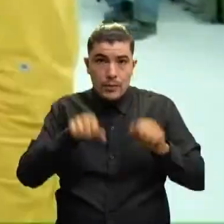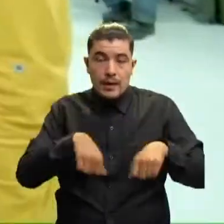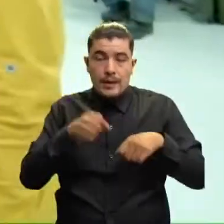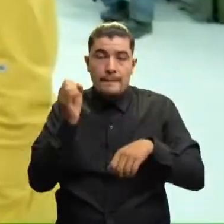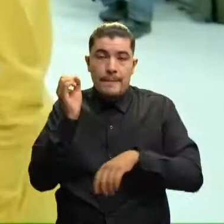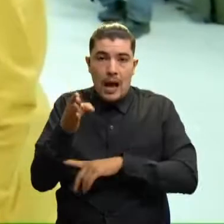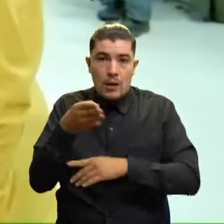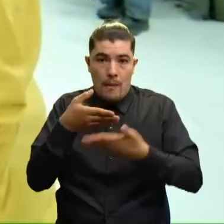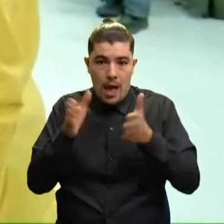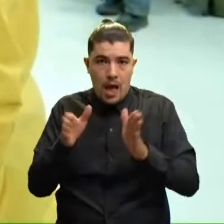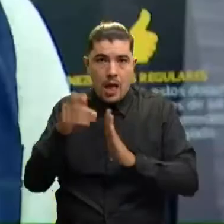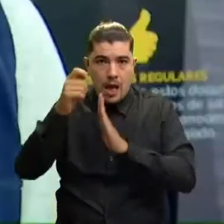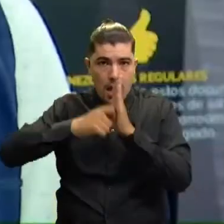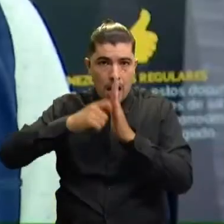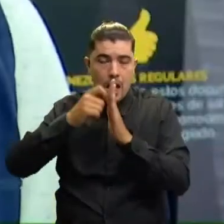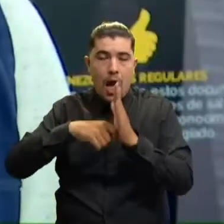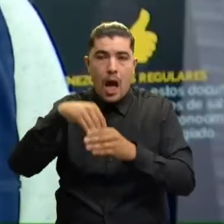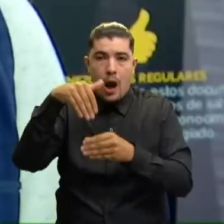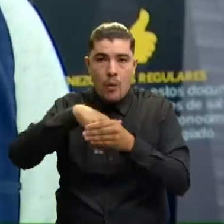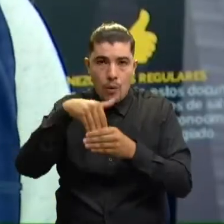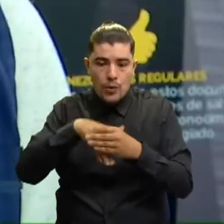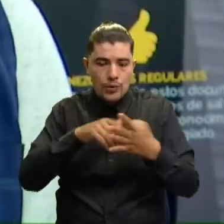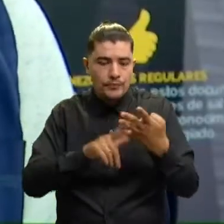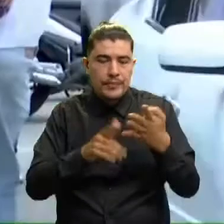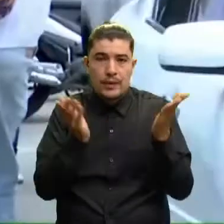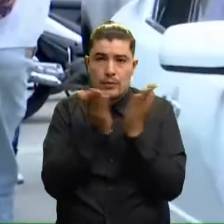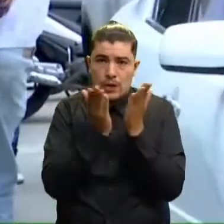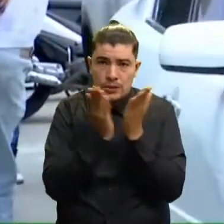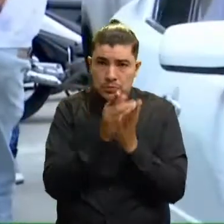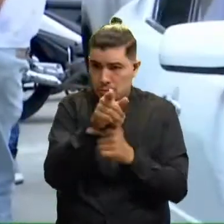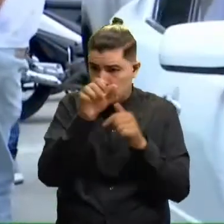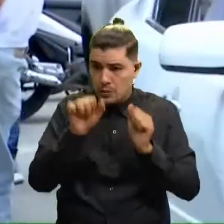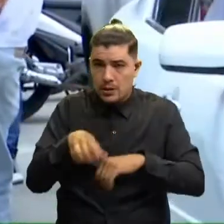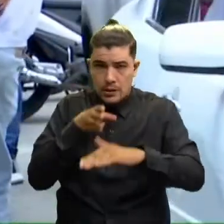poder tener educación, acceder a becas de estudio.